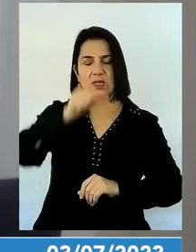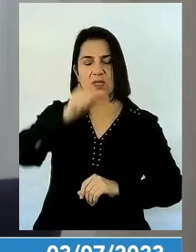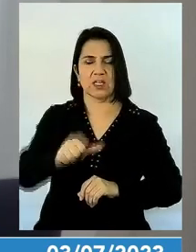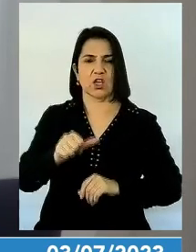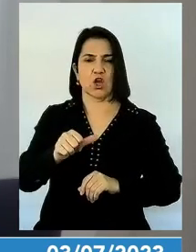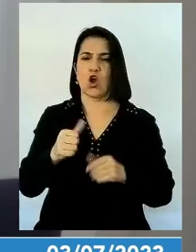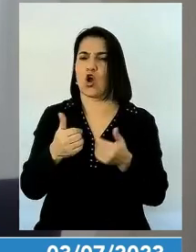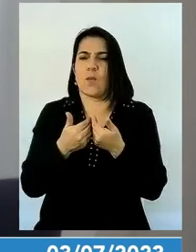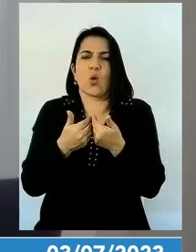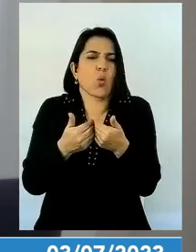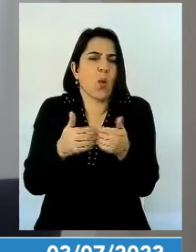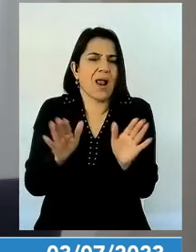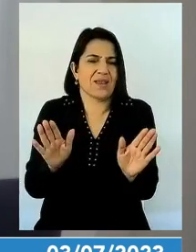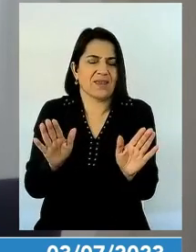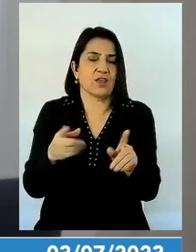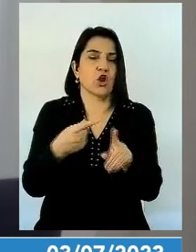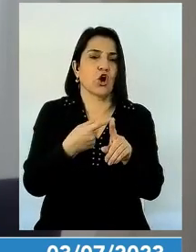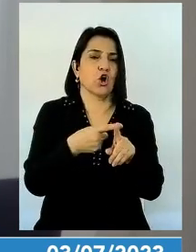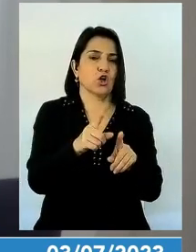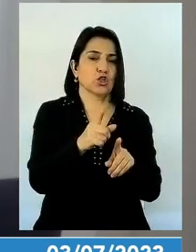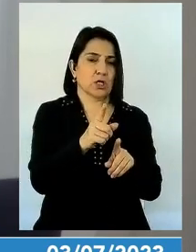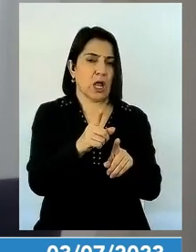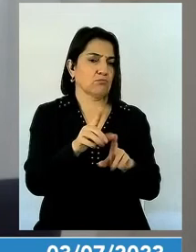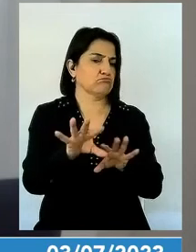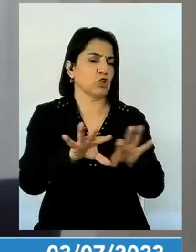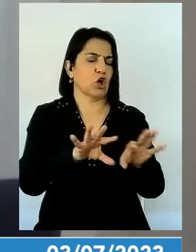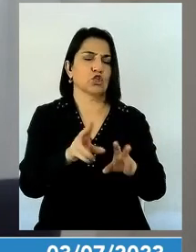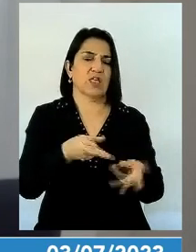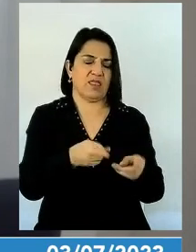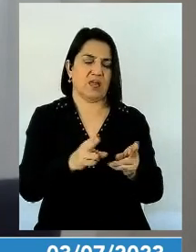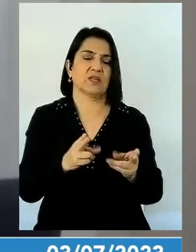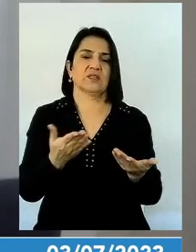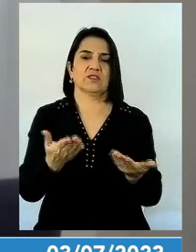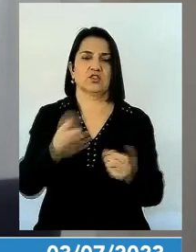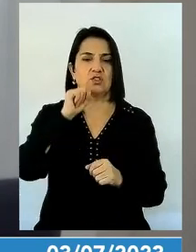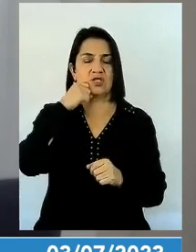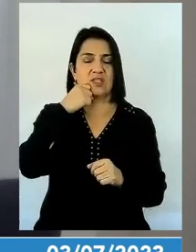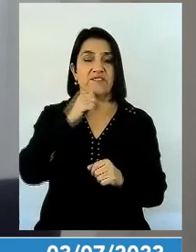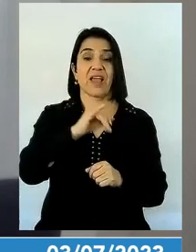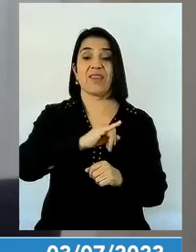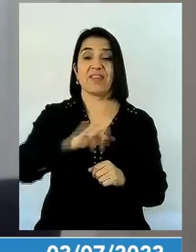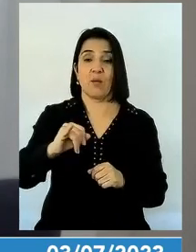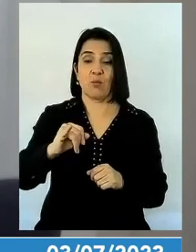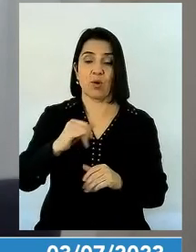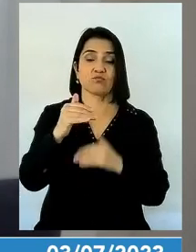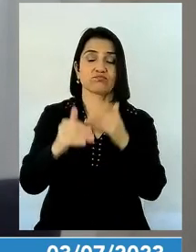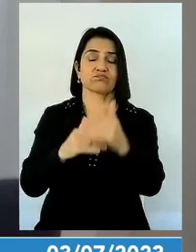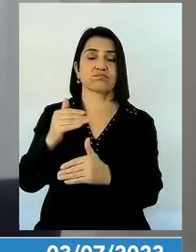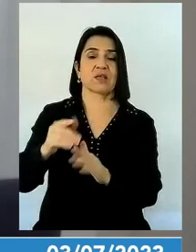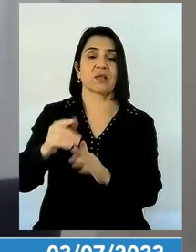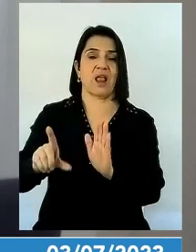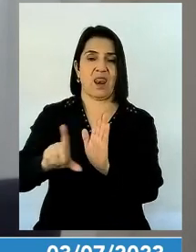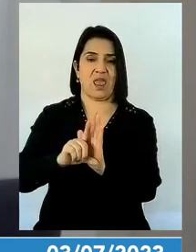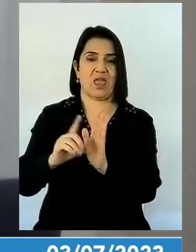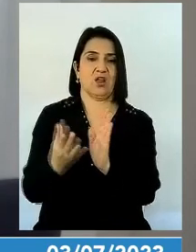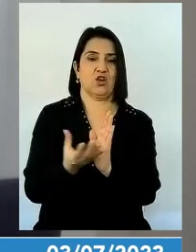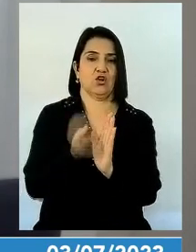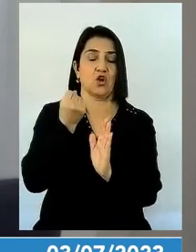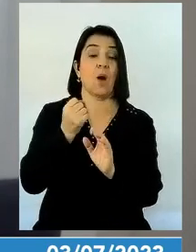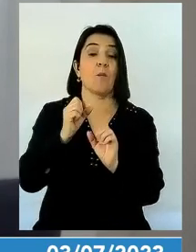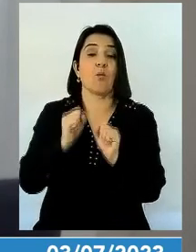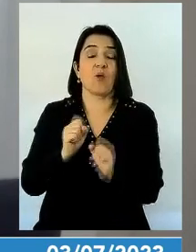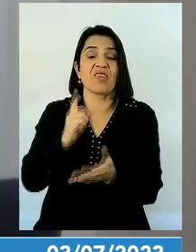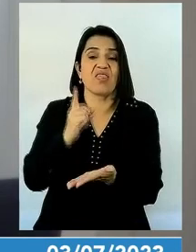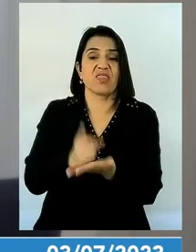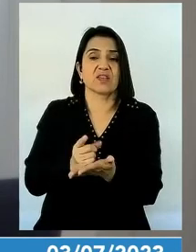de derecho. Es decir, que luego se pueda legislar sobre ello y se pueda dictaminar cómo, respondiendo a la pregunta